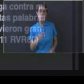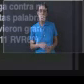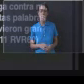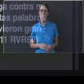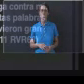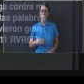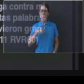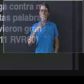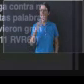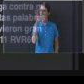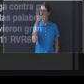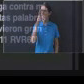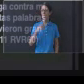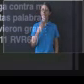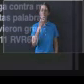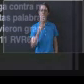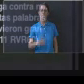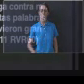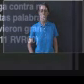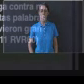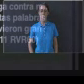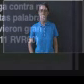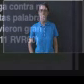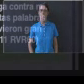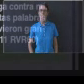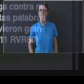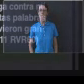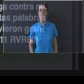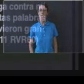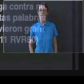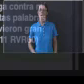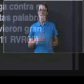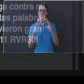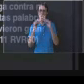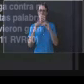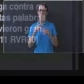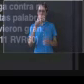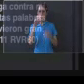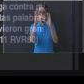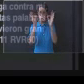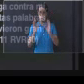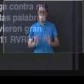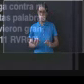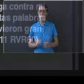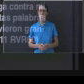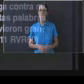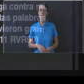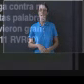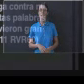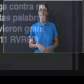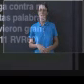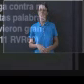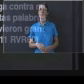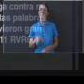siempre. Esto está no sé qué. Pero le habló así de una forma. Primero tratándolo de voz.